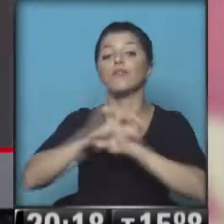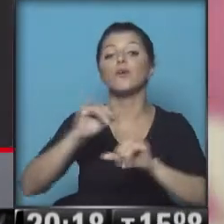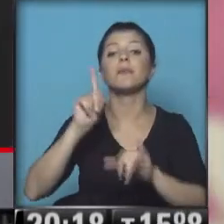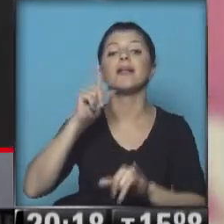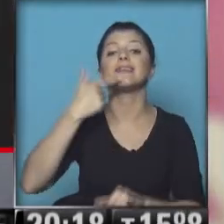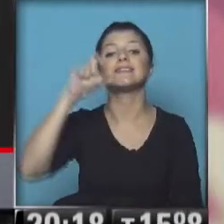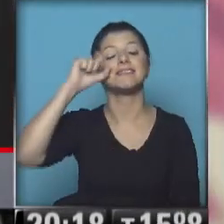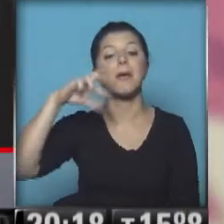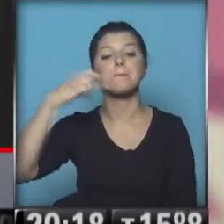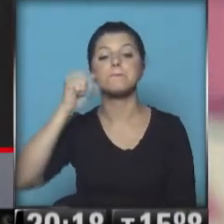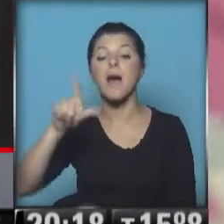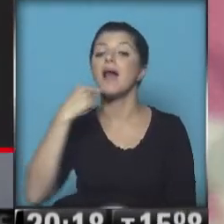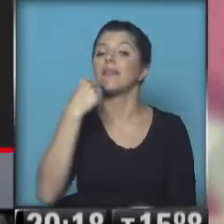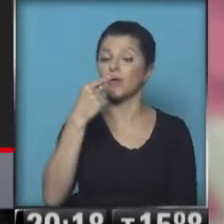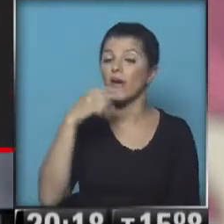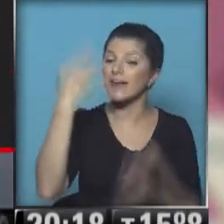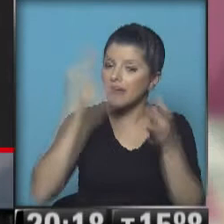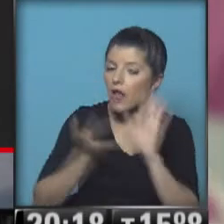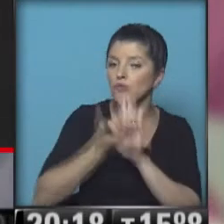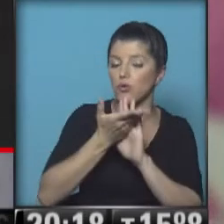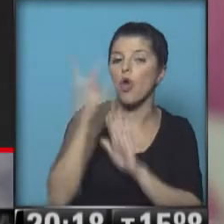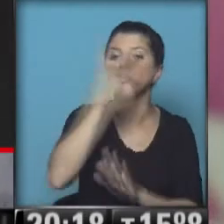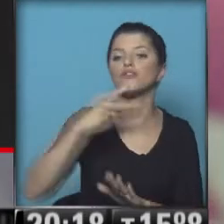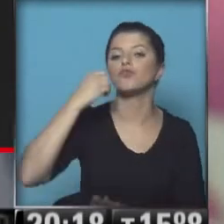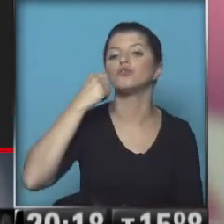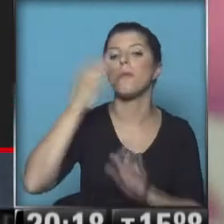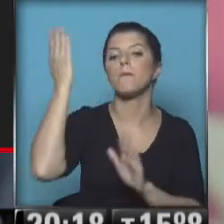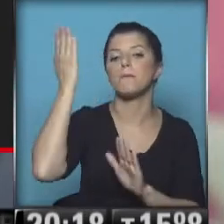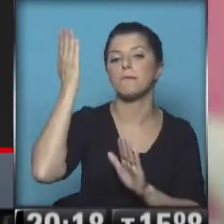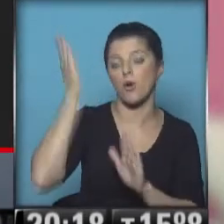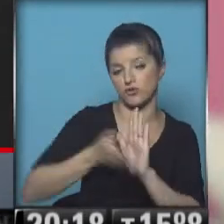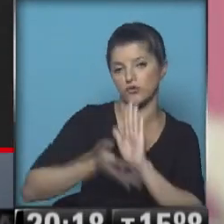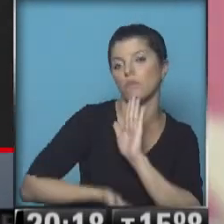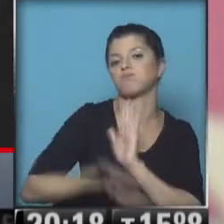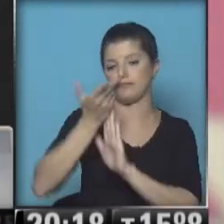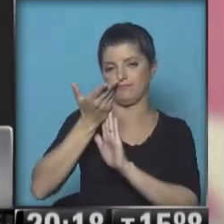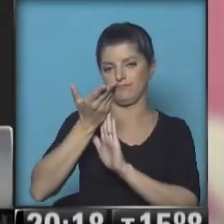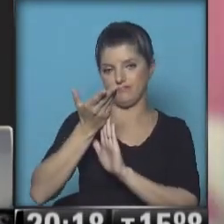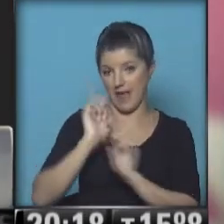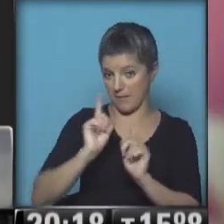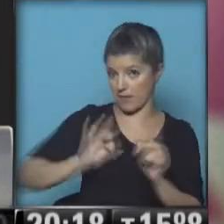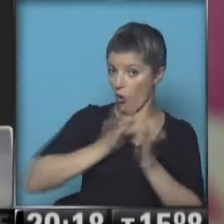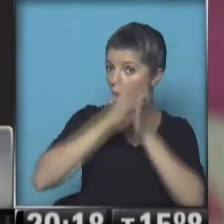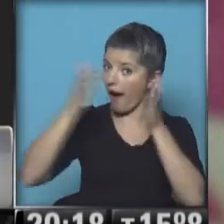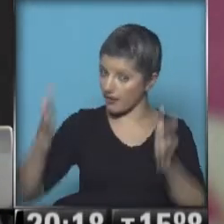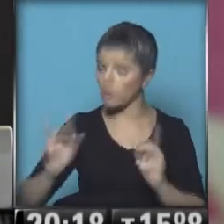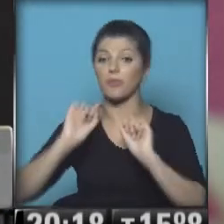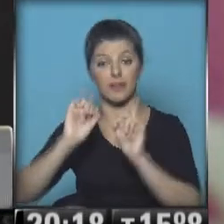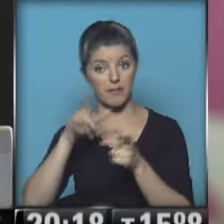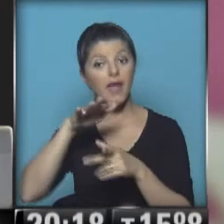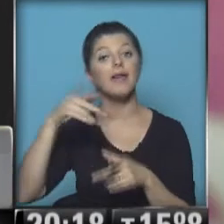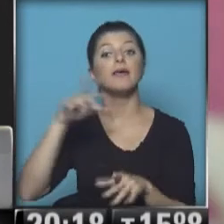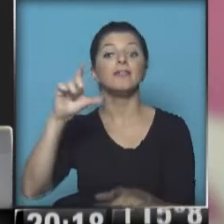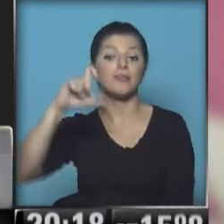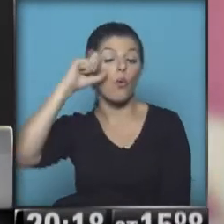términos reales fue del 200% en ese periodo. Y también, según la CEPAL,